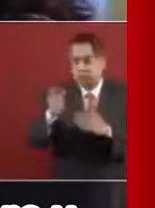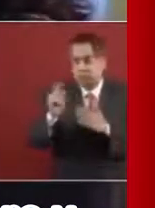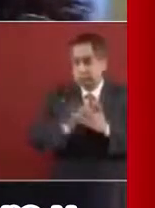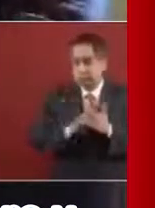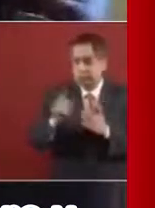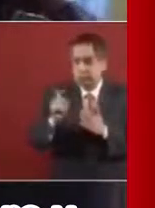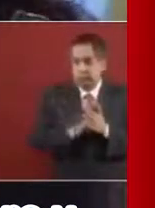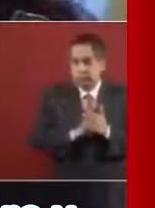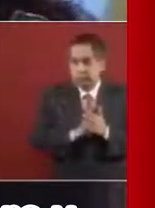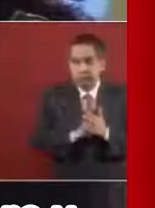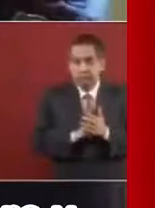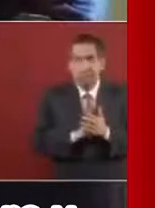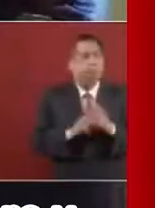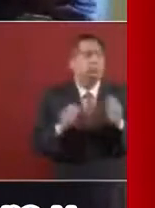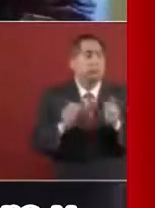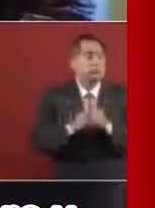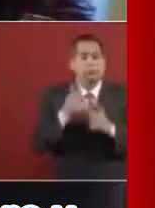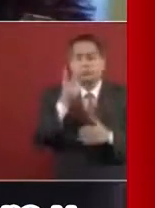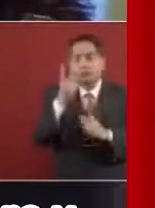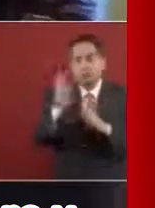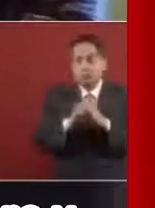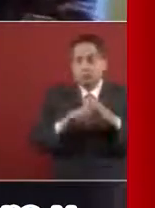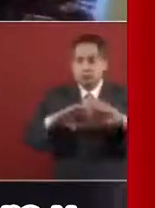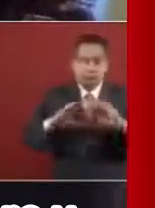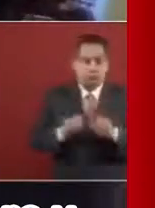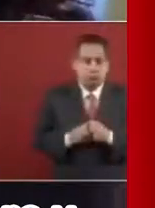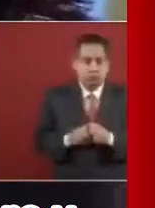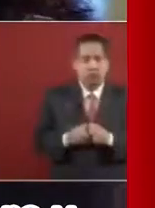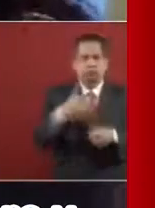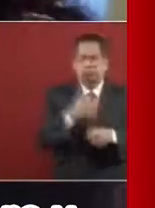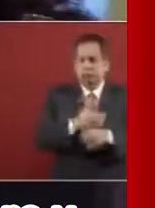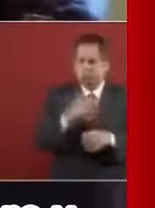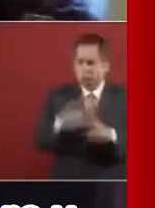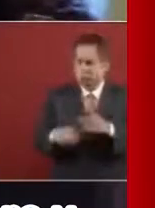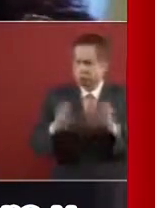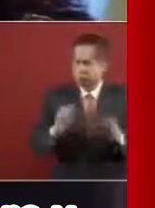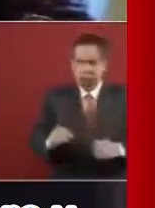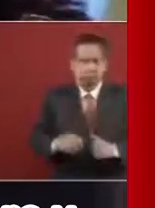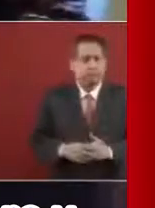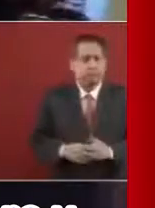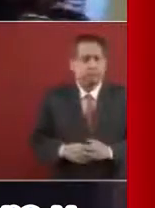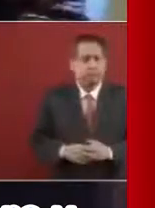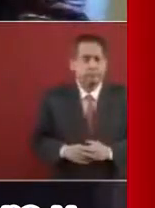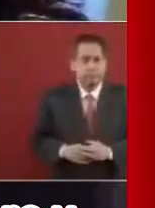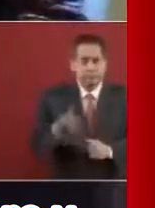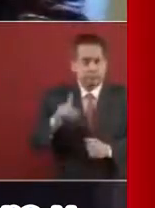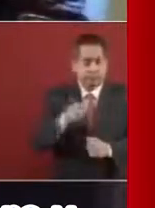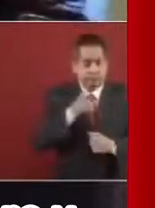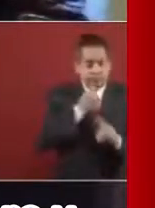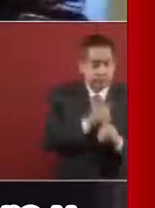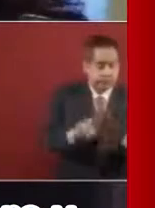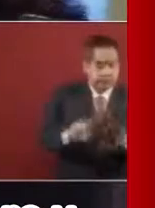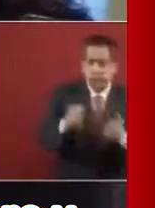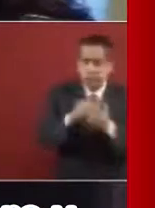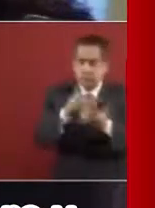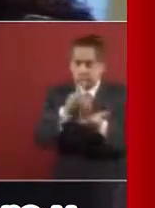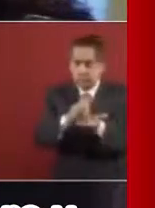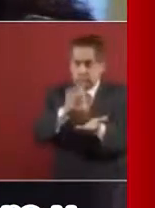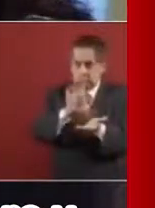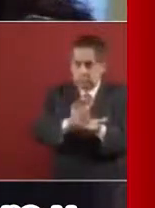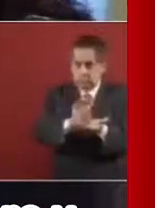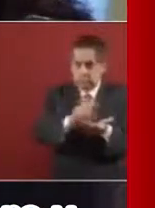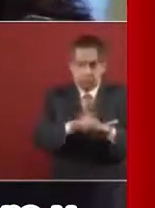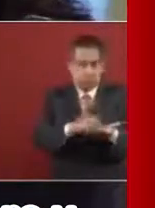en entregas bimensuales. Eso nos da $1,600. Y en el caso de niños con alguna discapacidad,